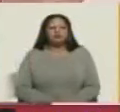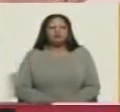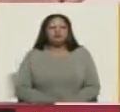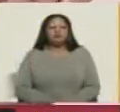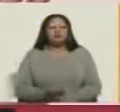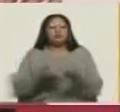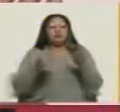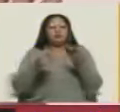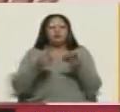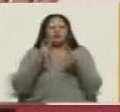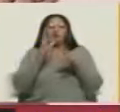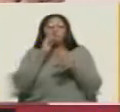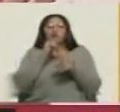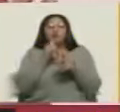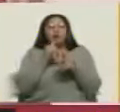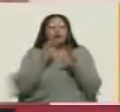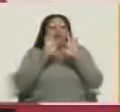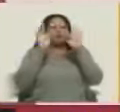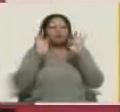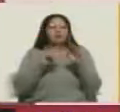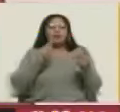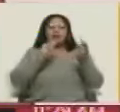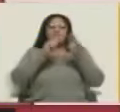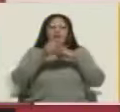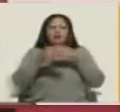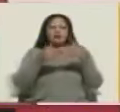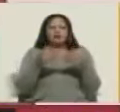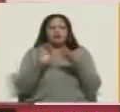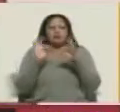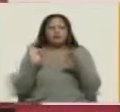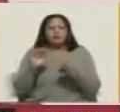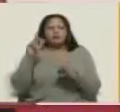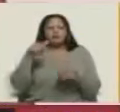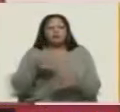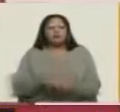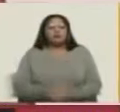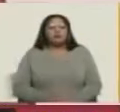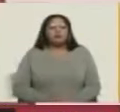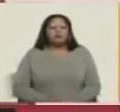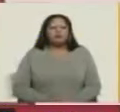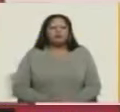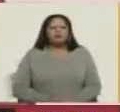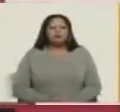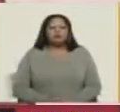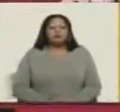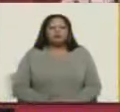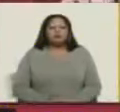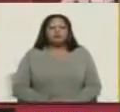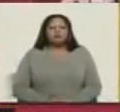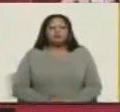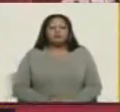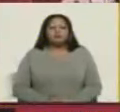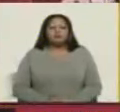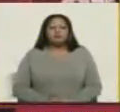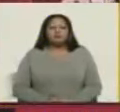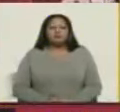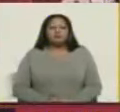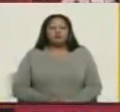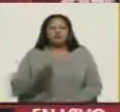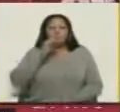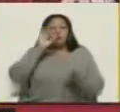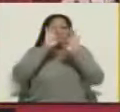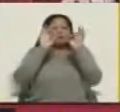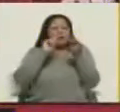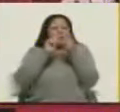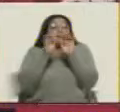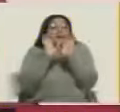hay forma de cambiarlo. Y a estas alturas no hay forma de cambiar nada. No hay forma de cambiar nada. De